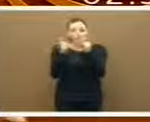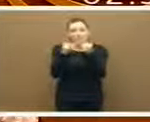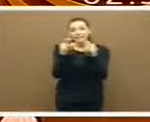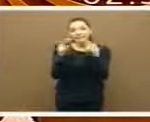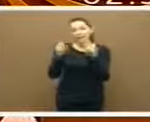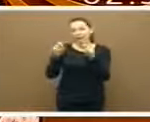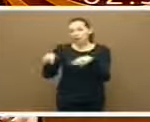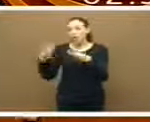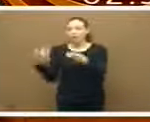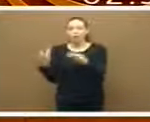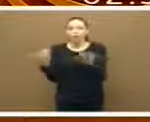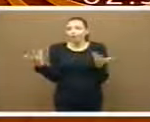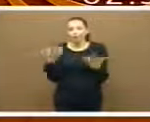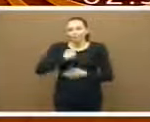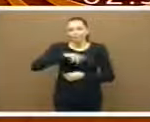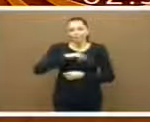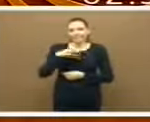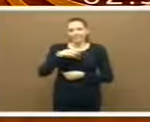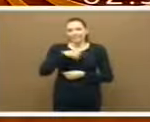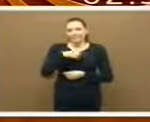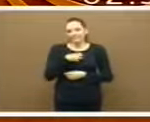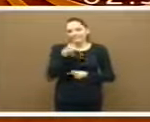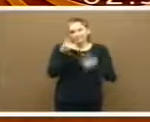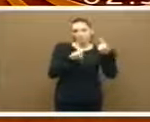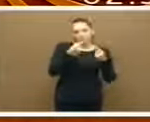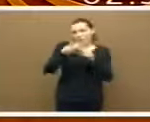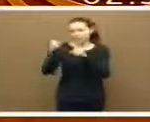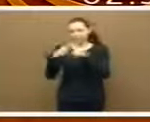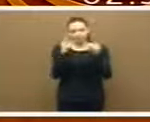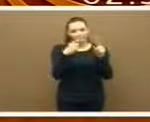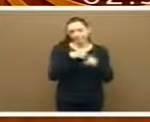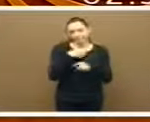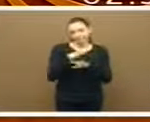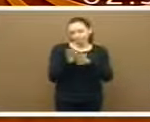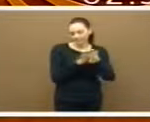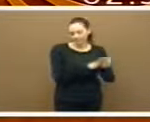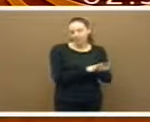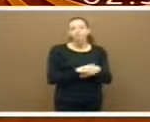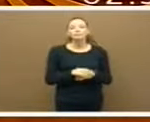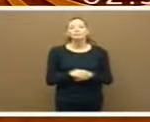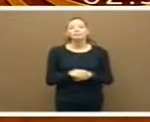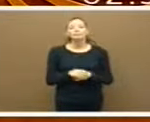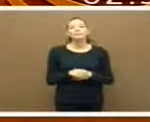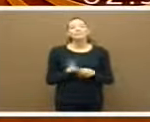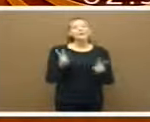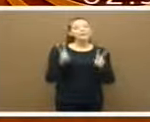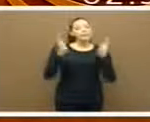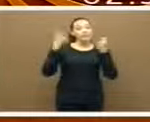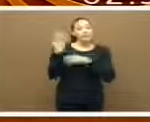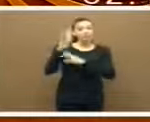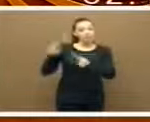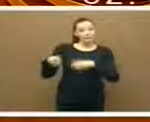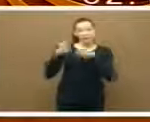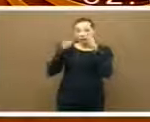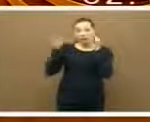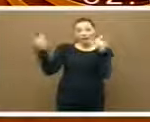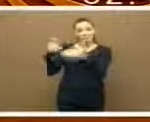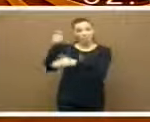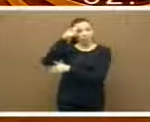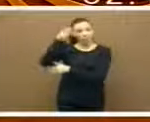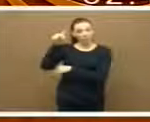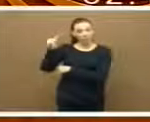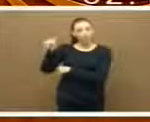baja en secciones y en partidas presupuestarias distintas. En cuanto a las enmiendas referentes a los programas destinados a municipios, les